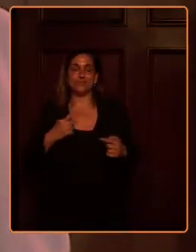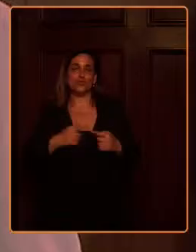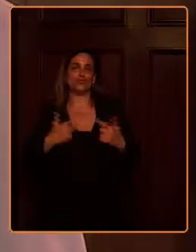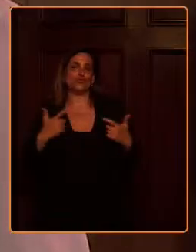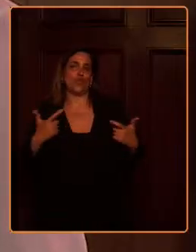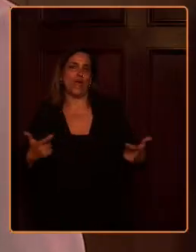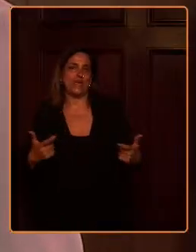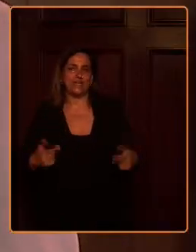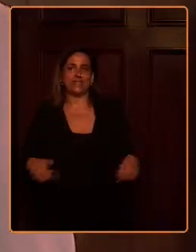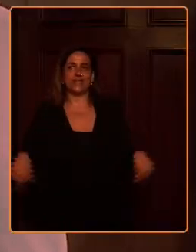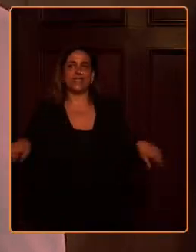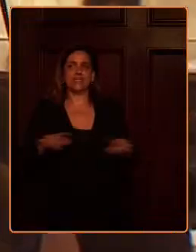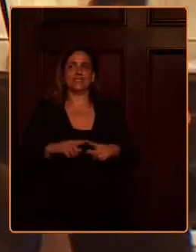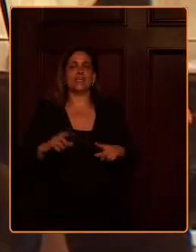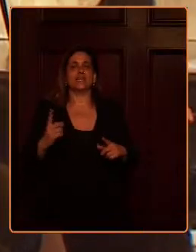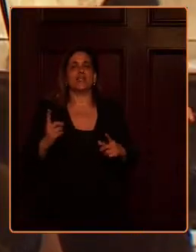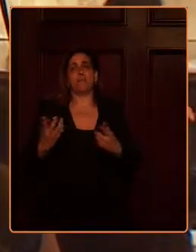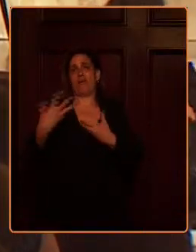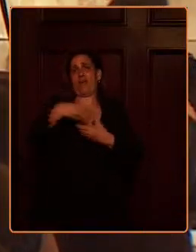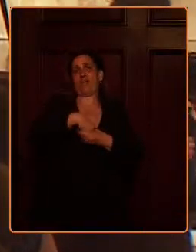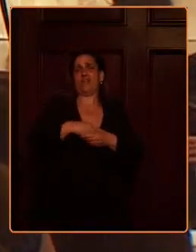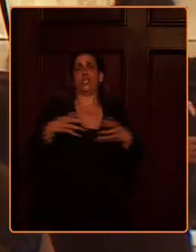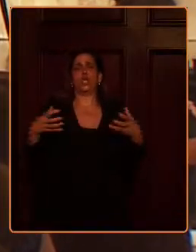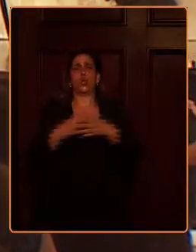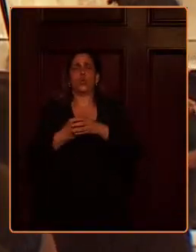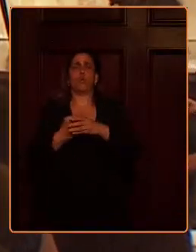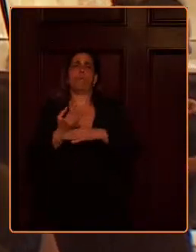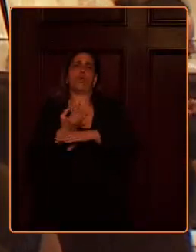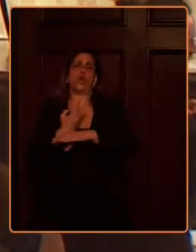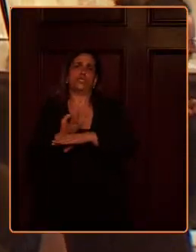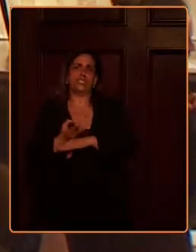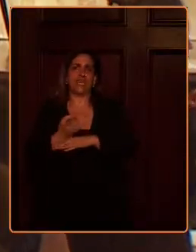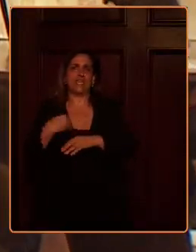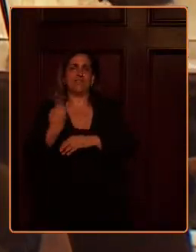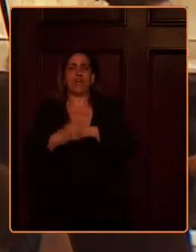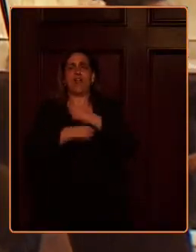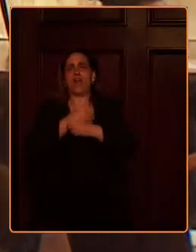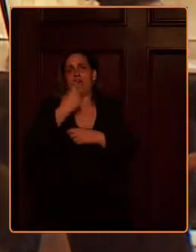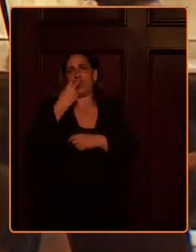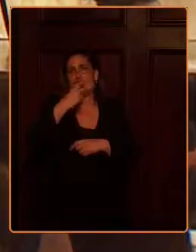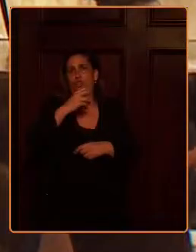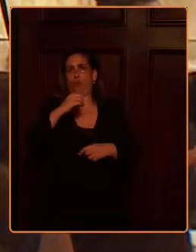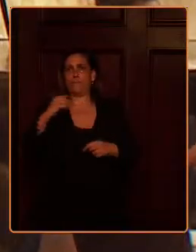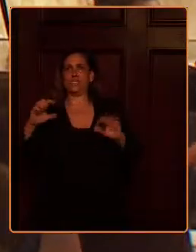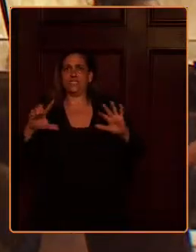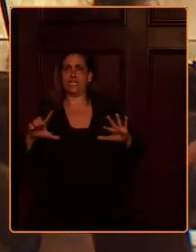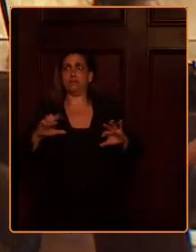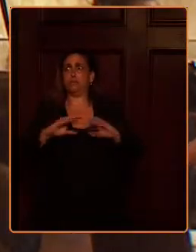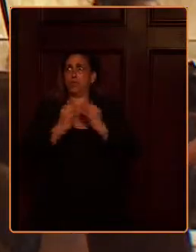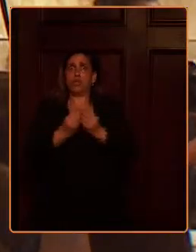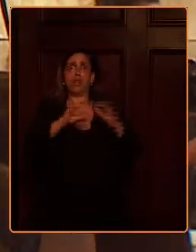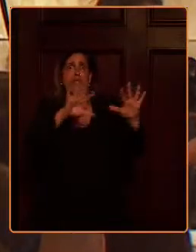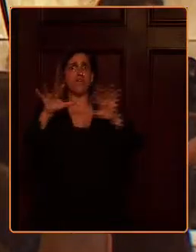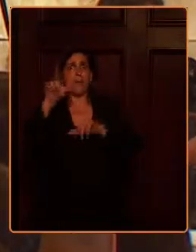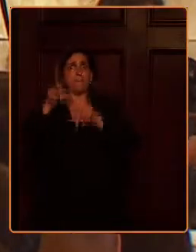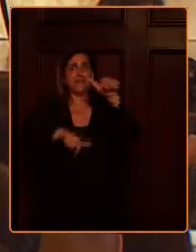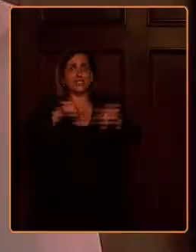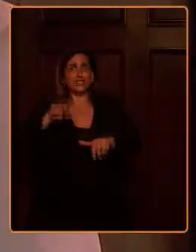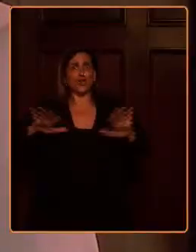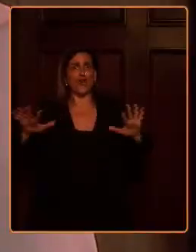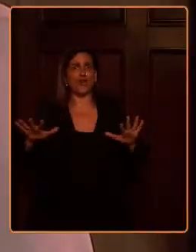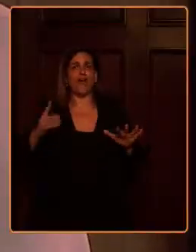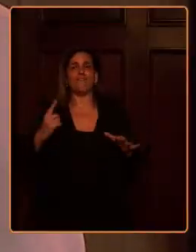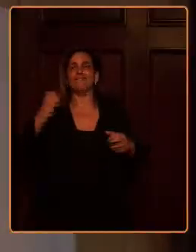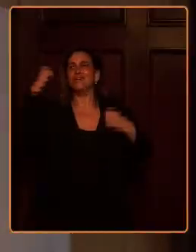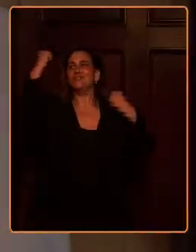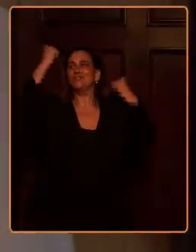y la suerte de ser parte del equipo de Ceibal del 2007. Éramos 10 personas con